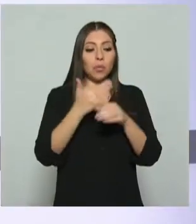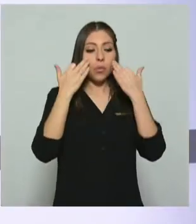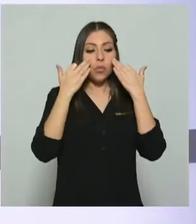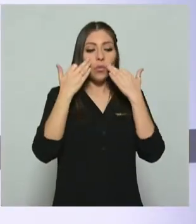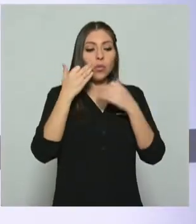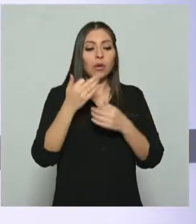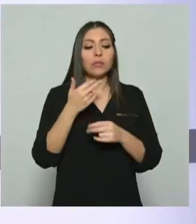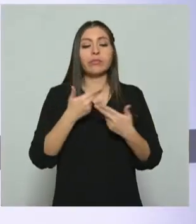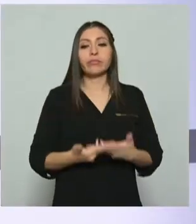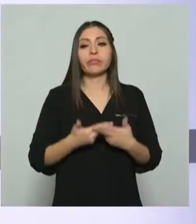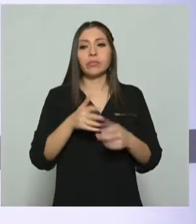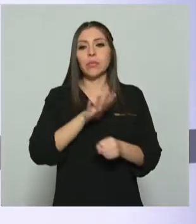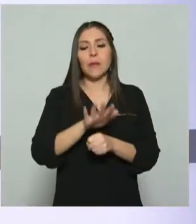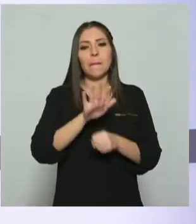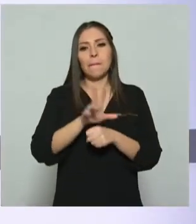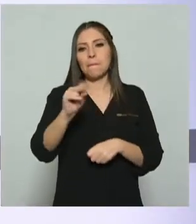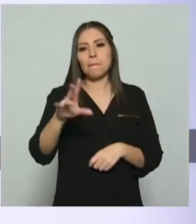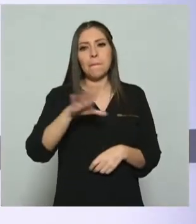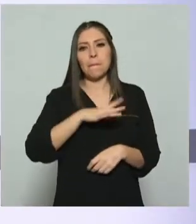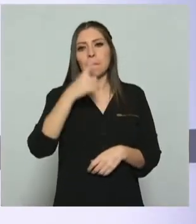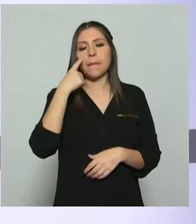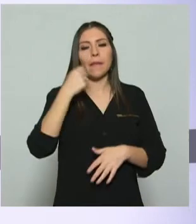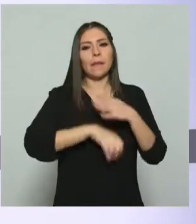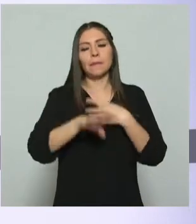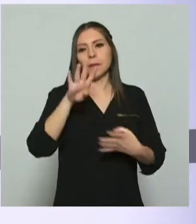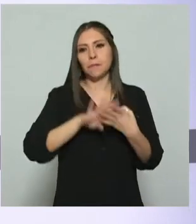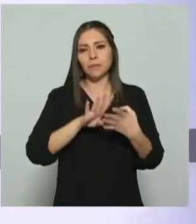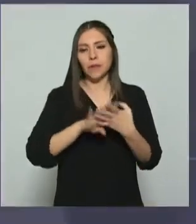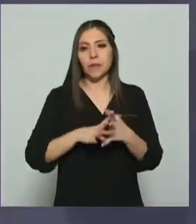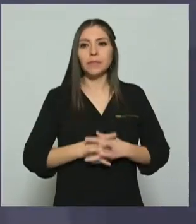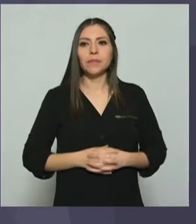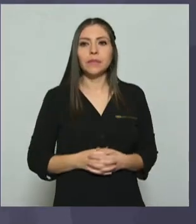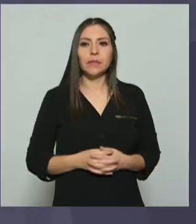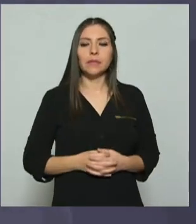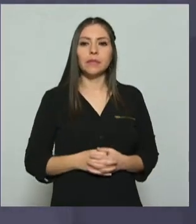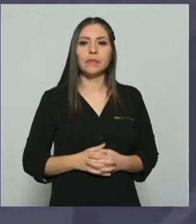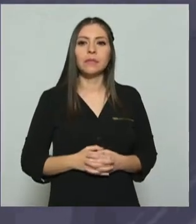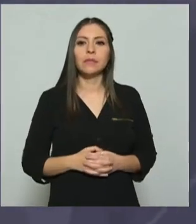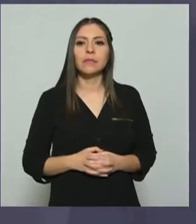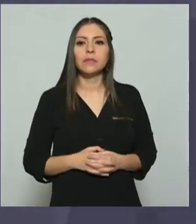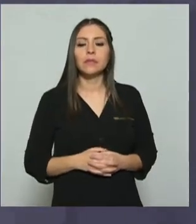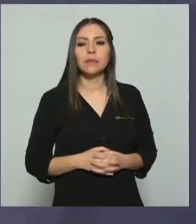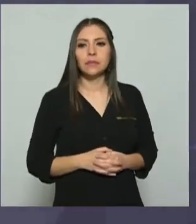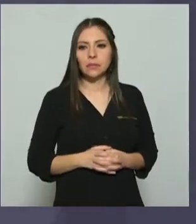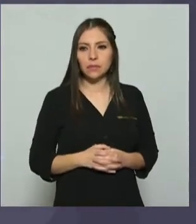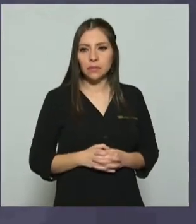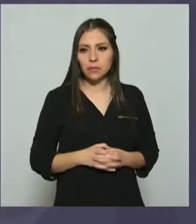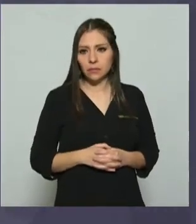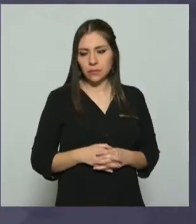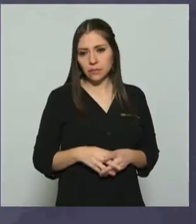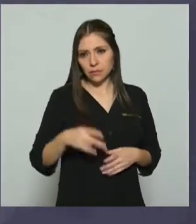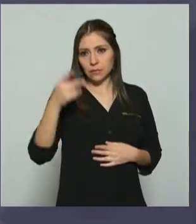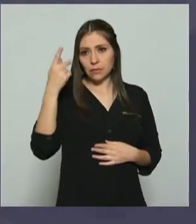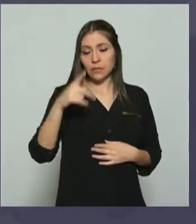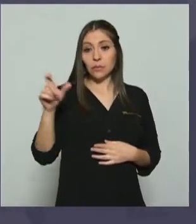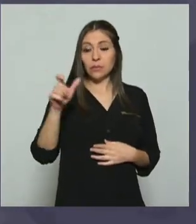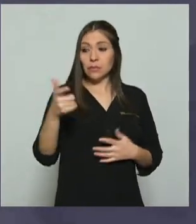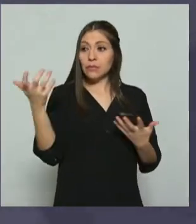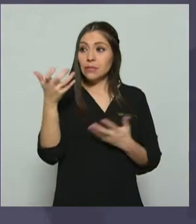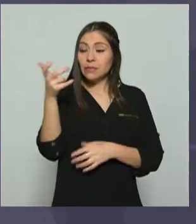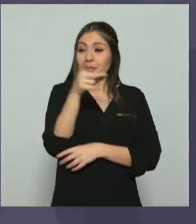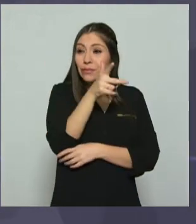para mantenerlo bajo prisión. Pero lo agarraron, le echaron el guante en flagrancia, es decir, mientras estaba cometiendo el